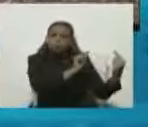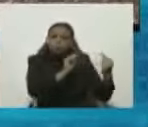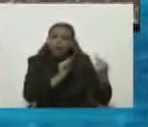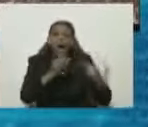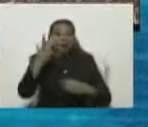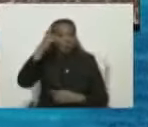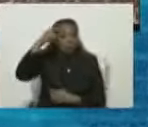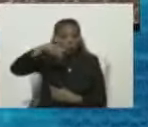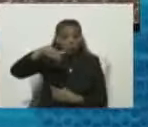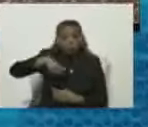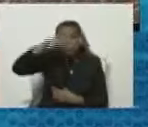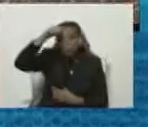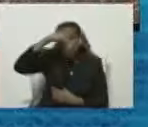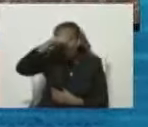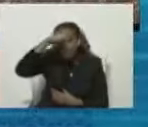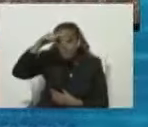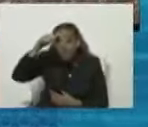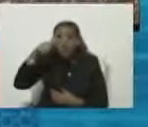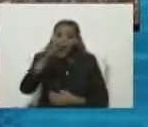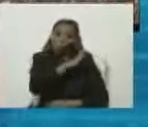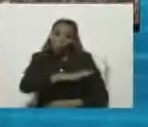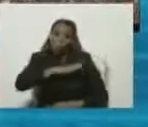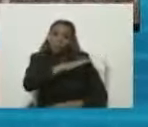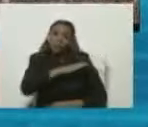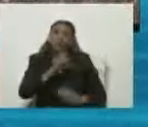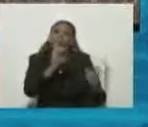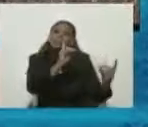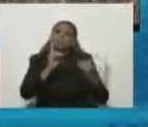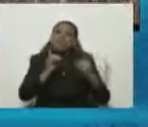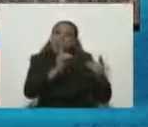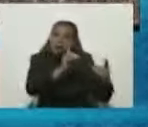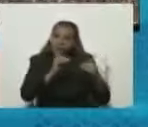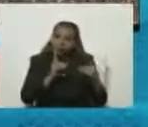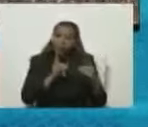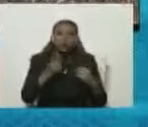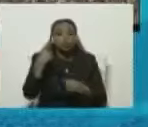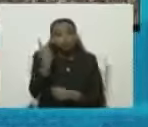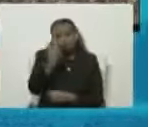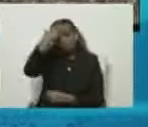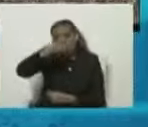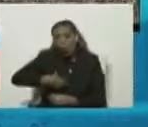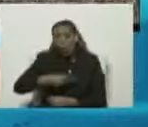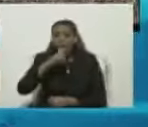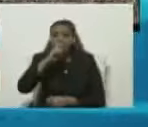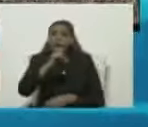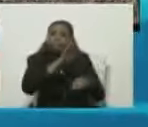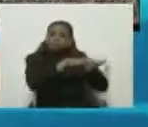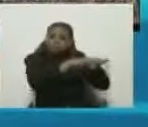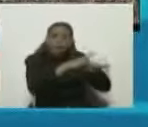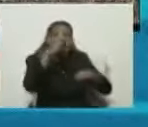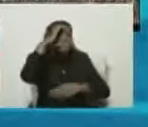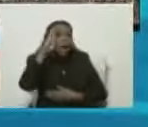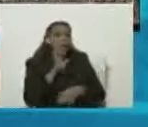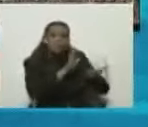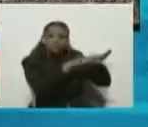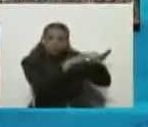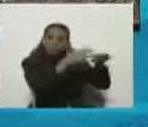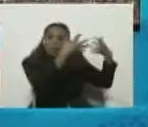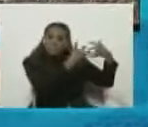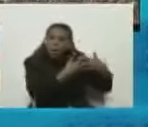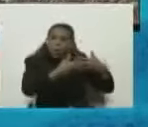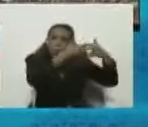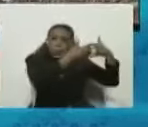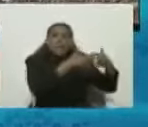Todavía hoy tenemos comisiones de diálogo. Yo solamente le digo, presidente Biden,